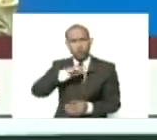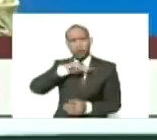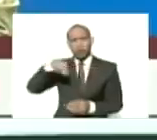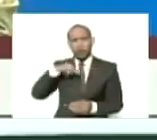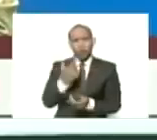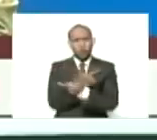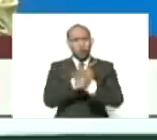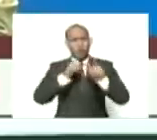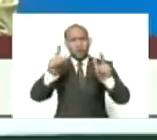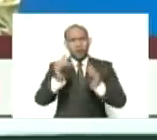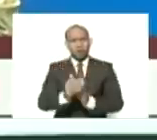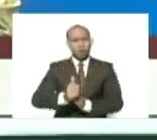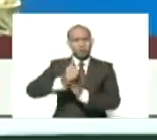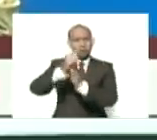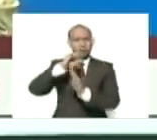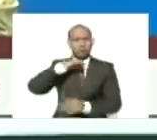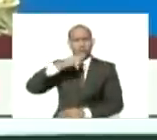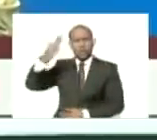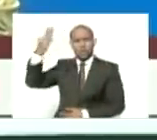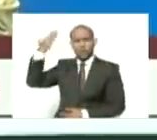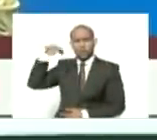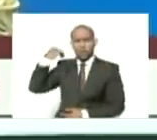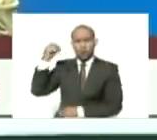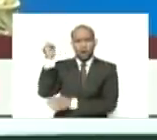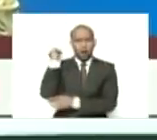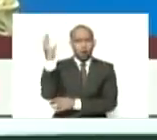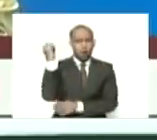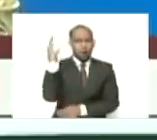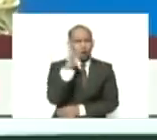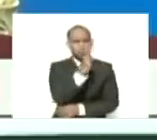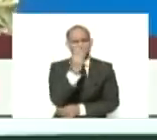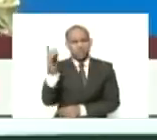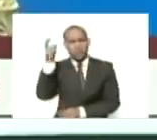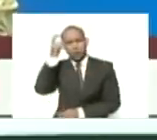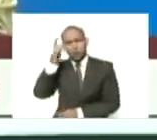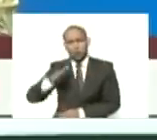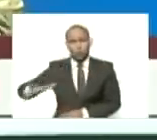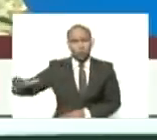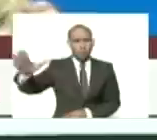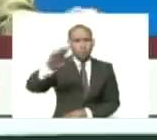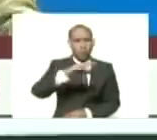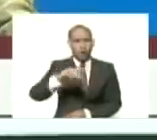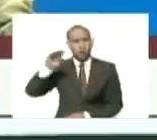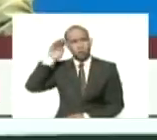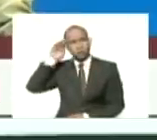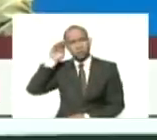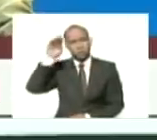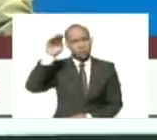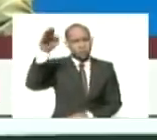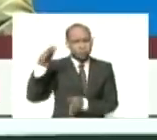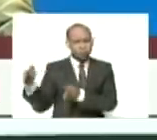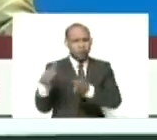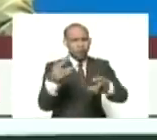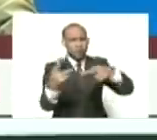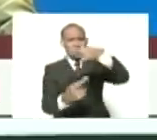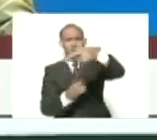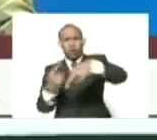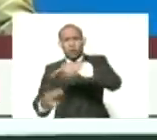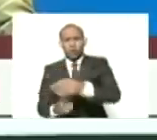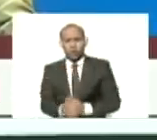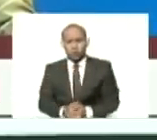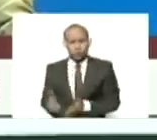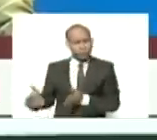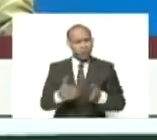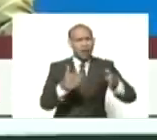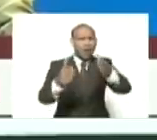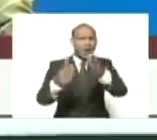libertadores y libertadoras. Congreso Bicentenario de los Pueblos, vamos por el camino de la revolución, vamos por